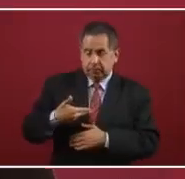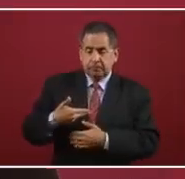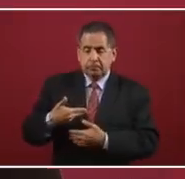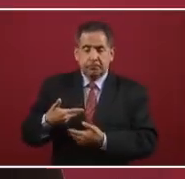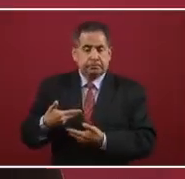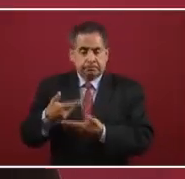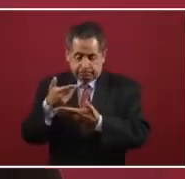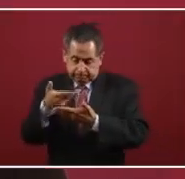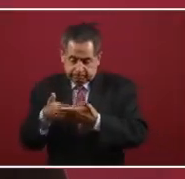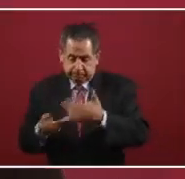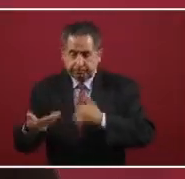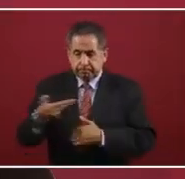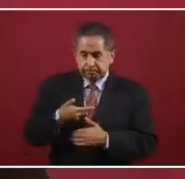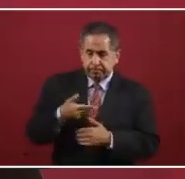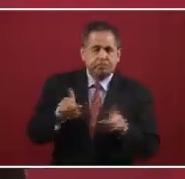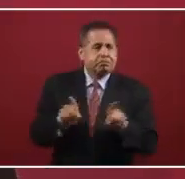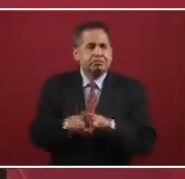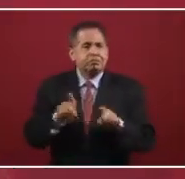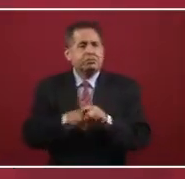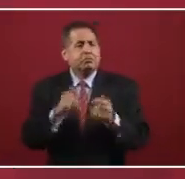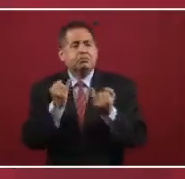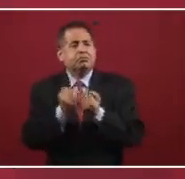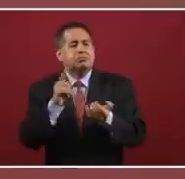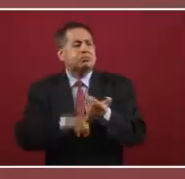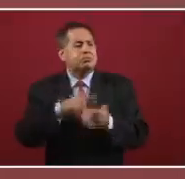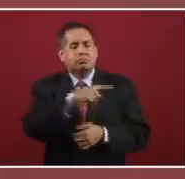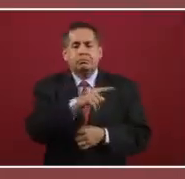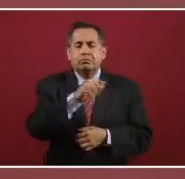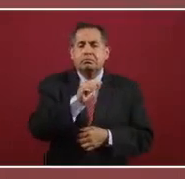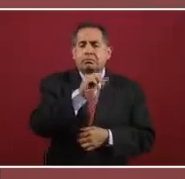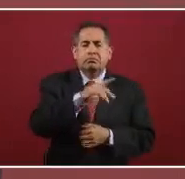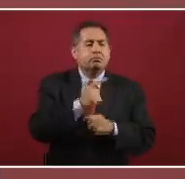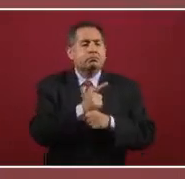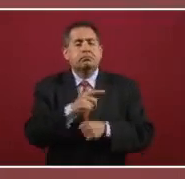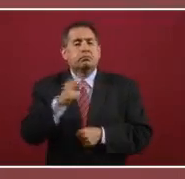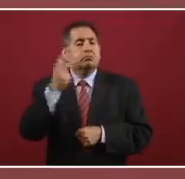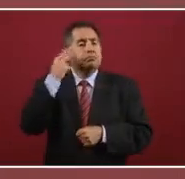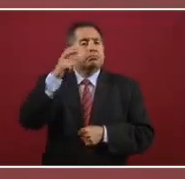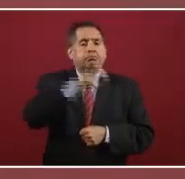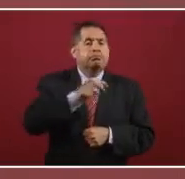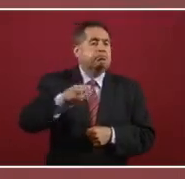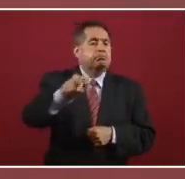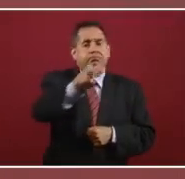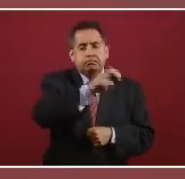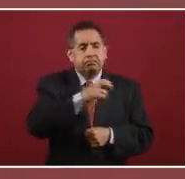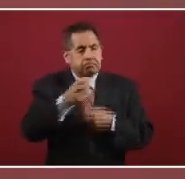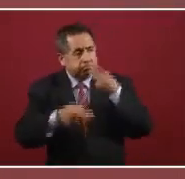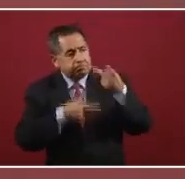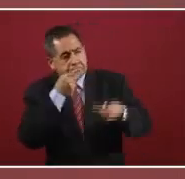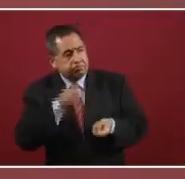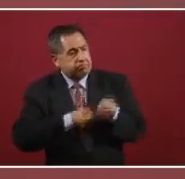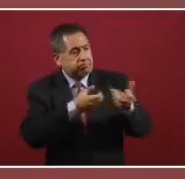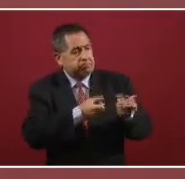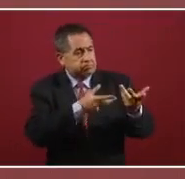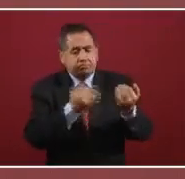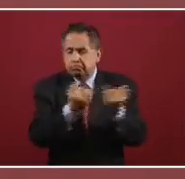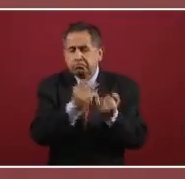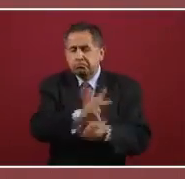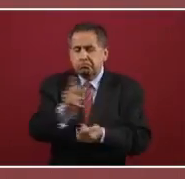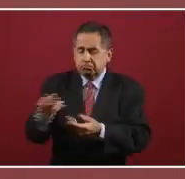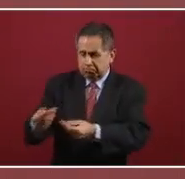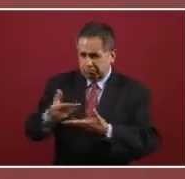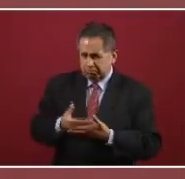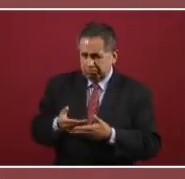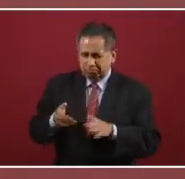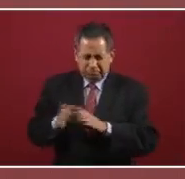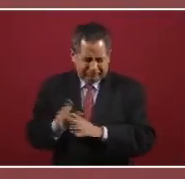hace también con el licenciado en las giras, y cuando lo encuentran y platican con ellos, son muy parecidas. Y hemos atendido